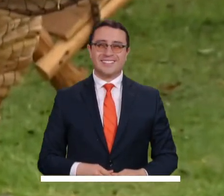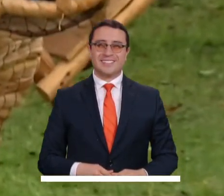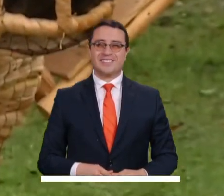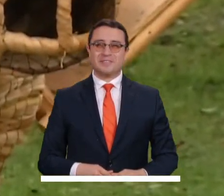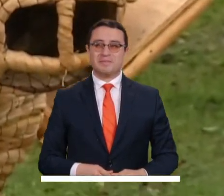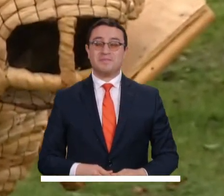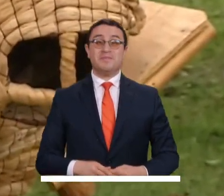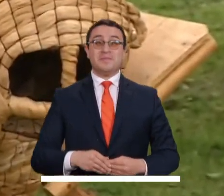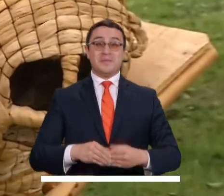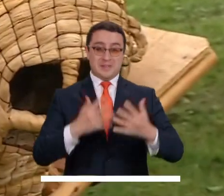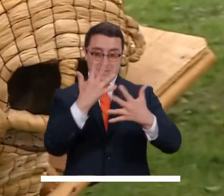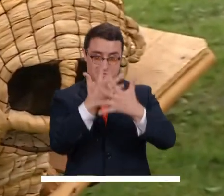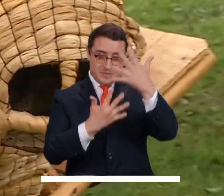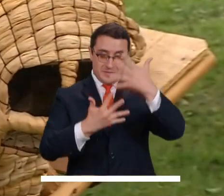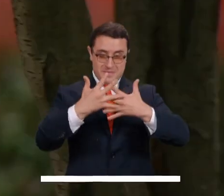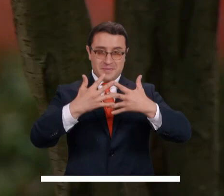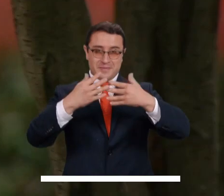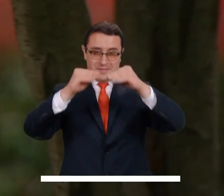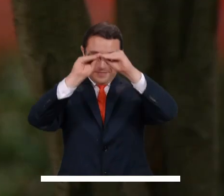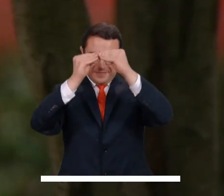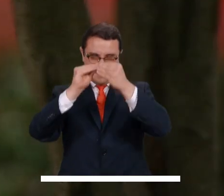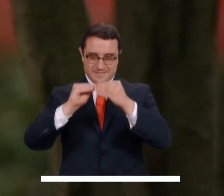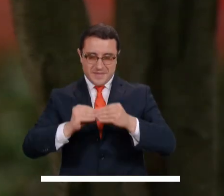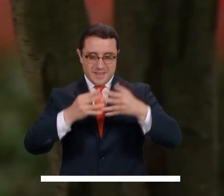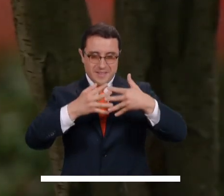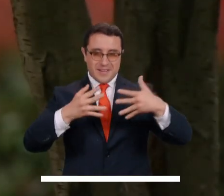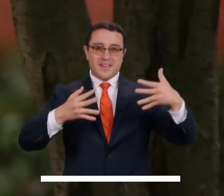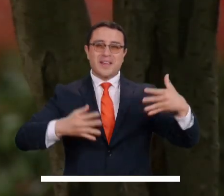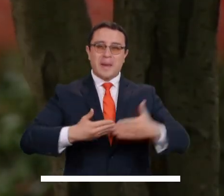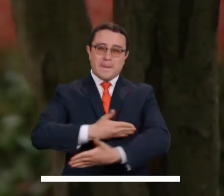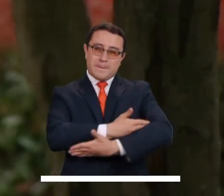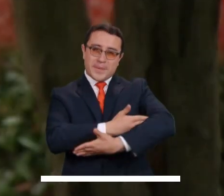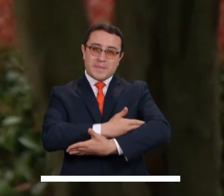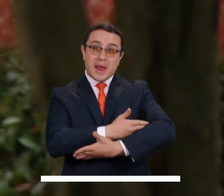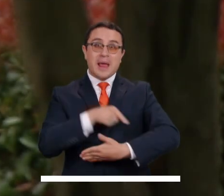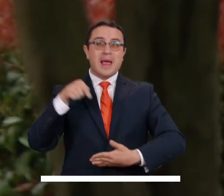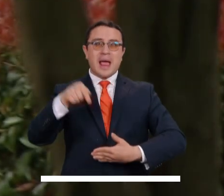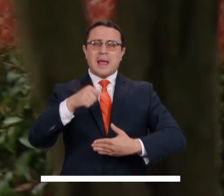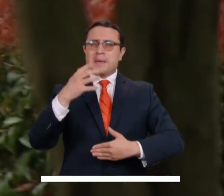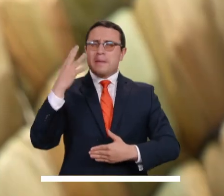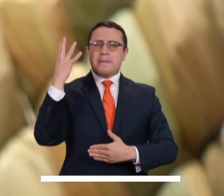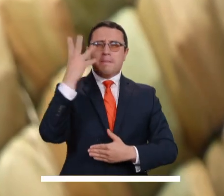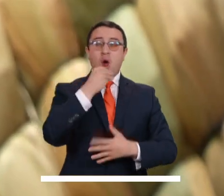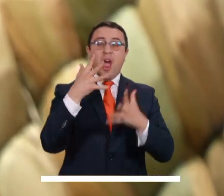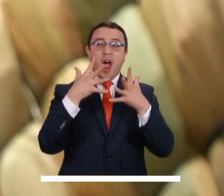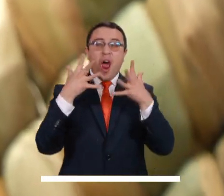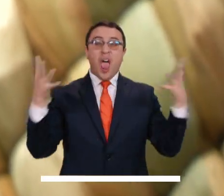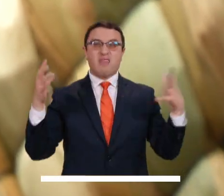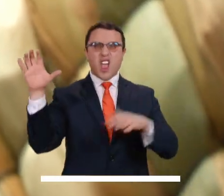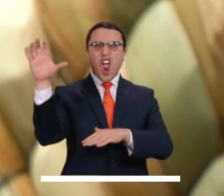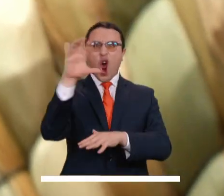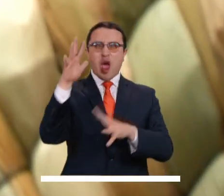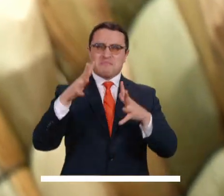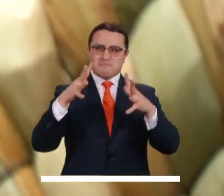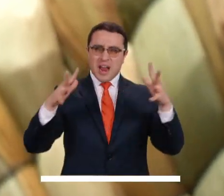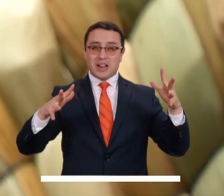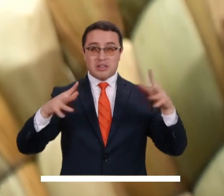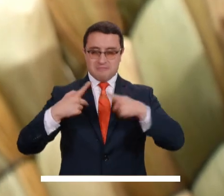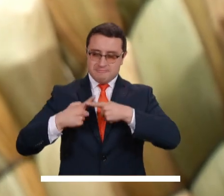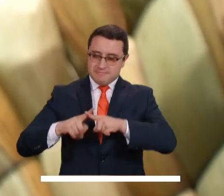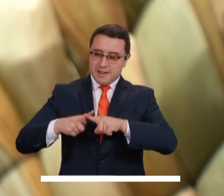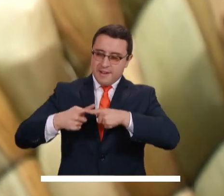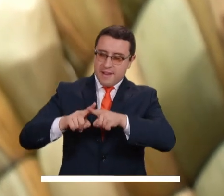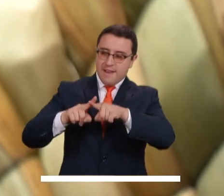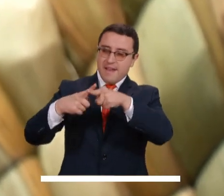Pesebre artesanal. En Fúquene, Cundinamarca, se exhibe esta obra considerada el pesebre en junco más grande del país y elaborada por artesanos